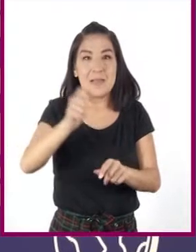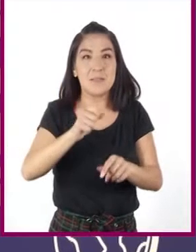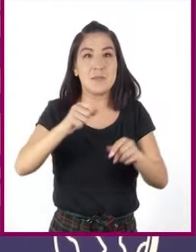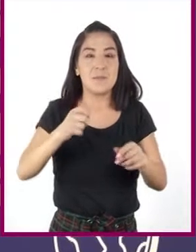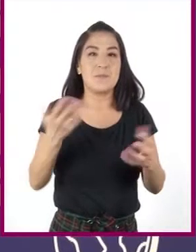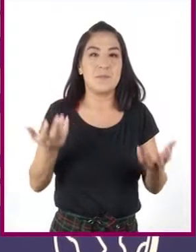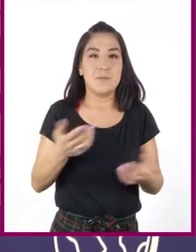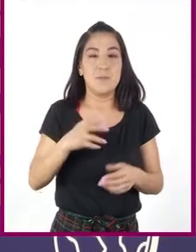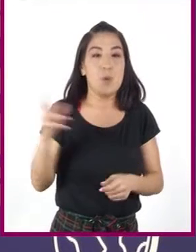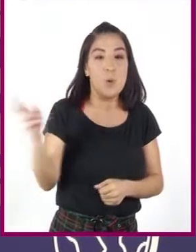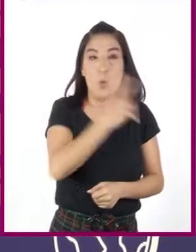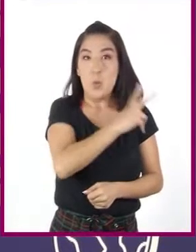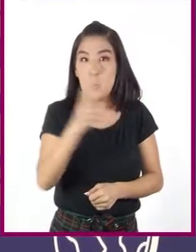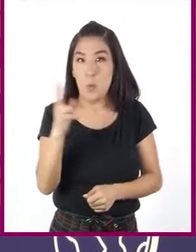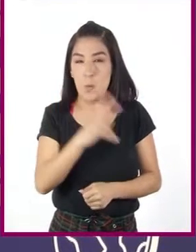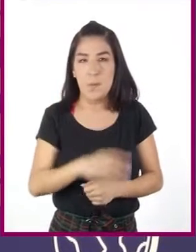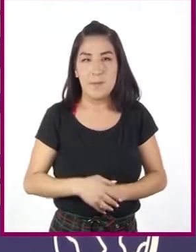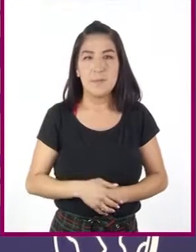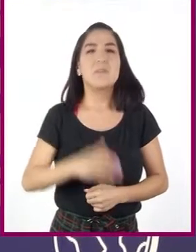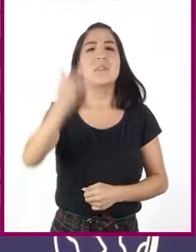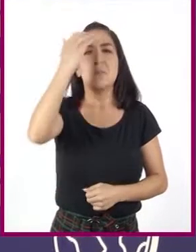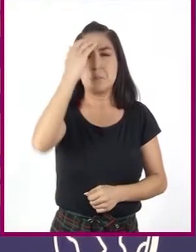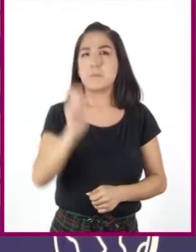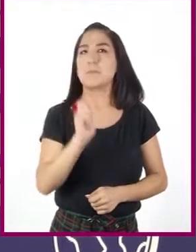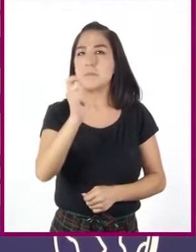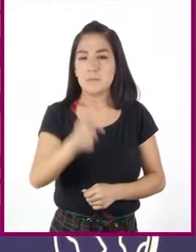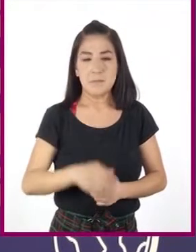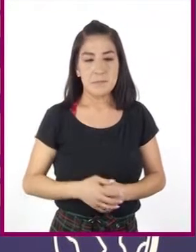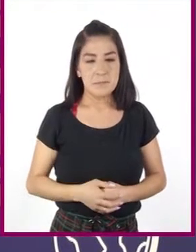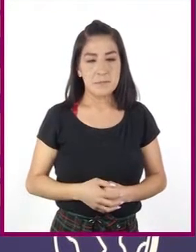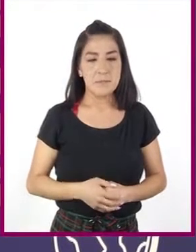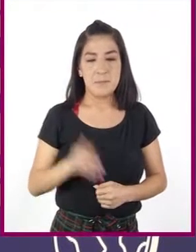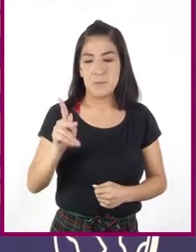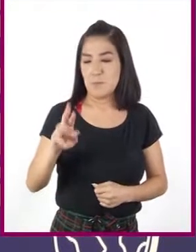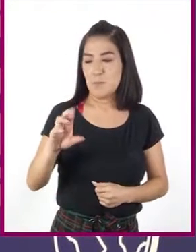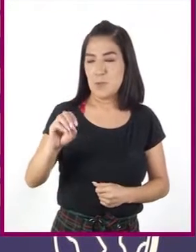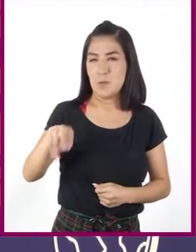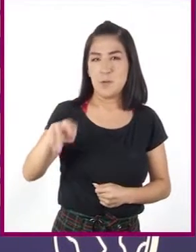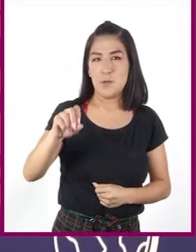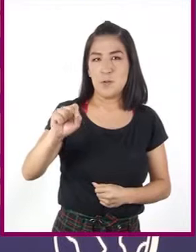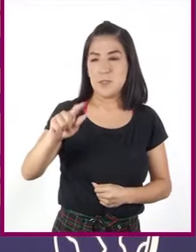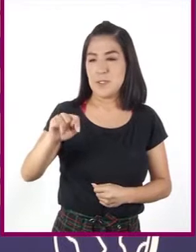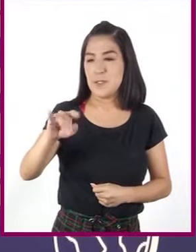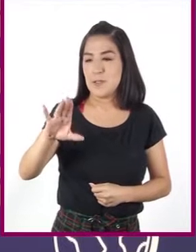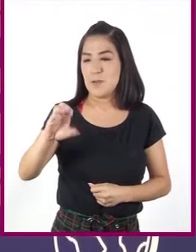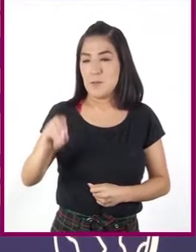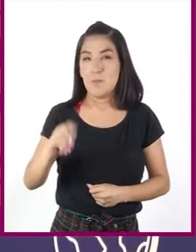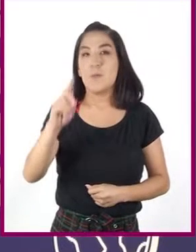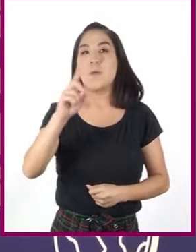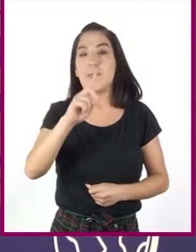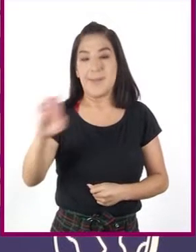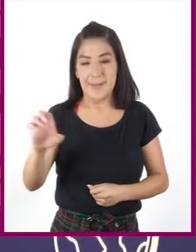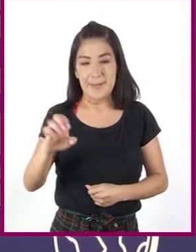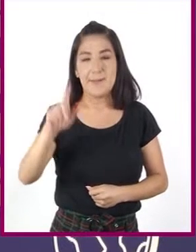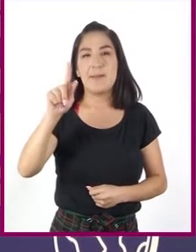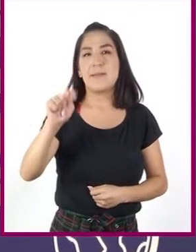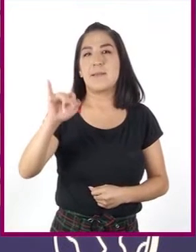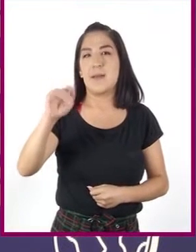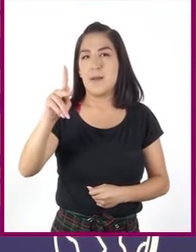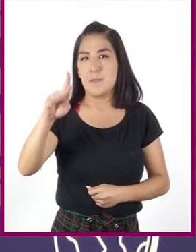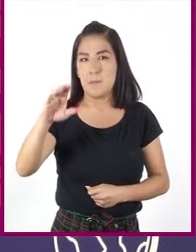precipitación o el viento, lo conocemos como pronóstico del tiempo. donde un meteorólogo realiza